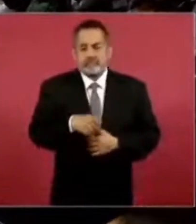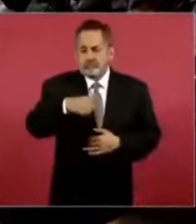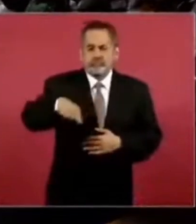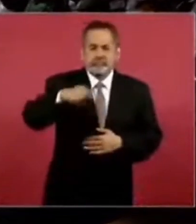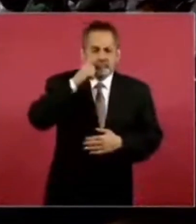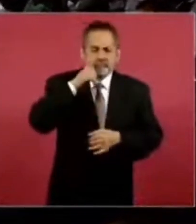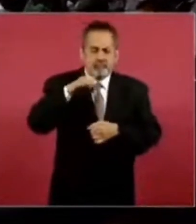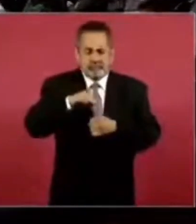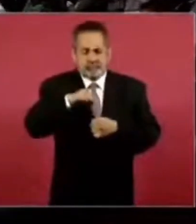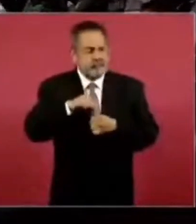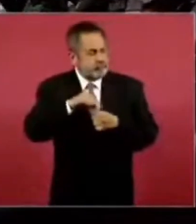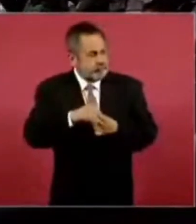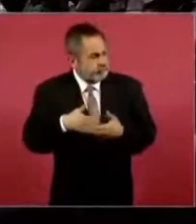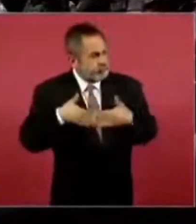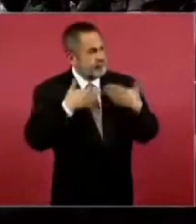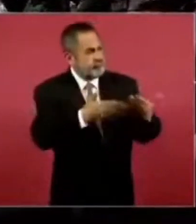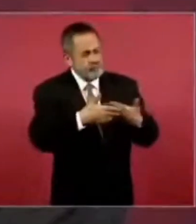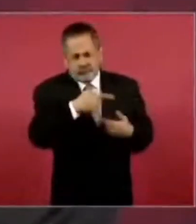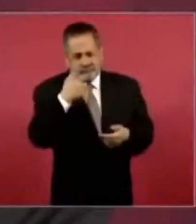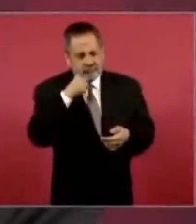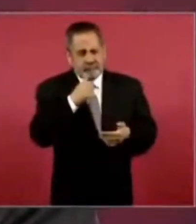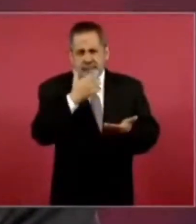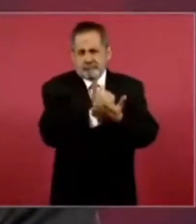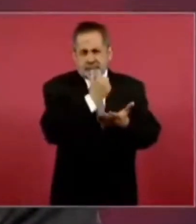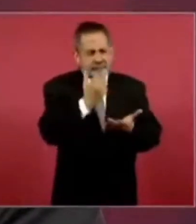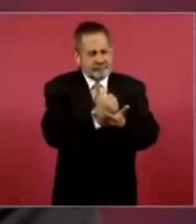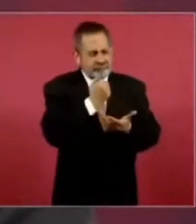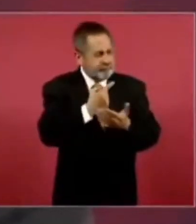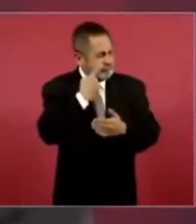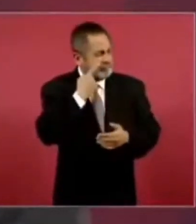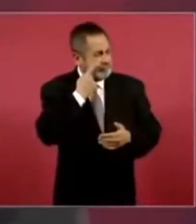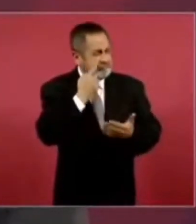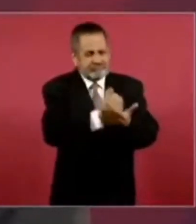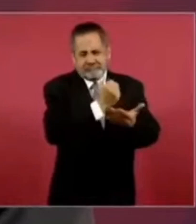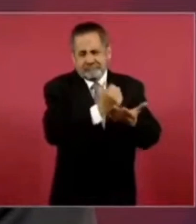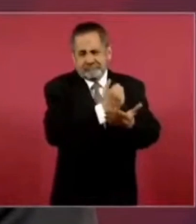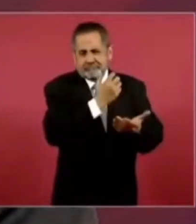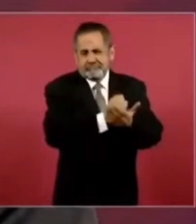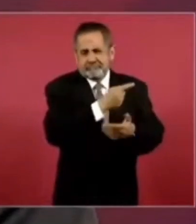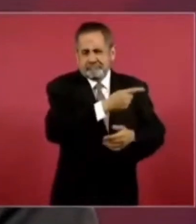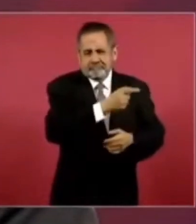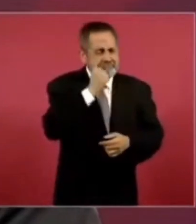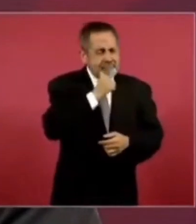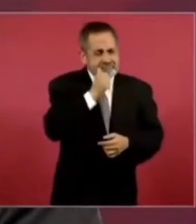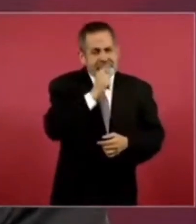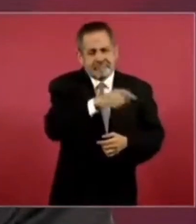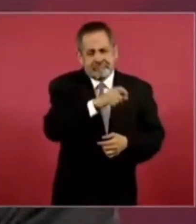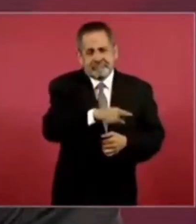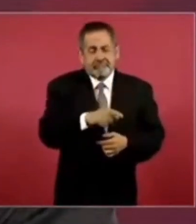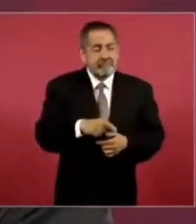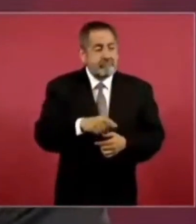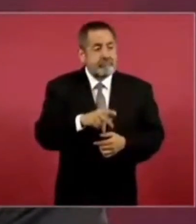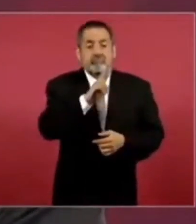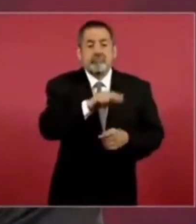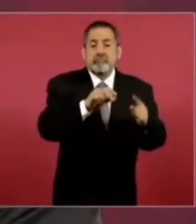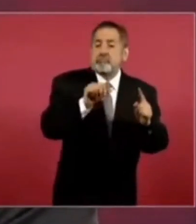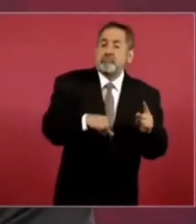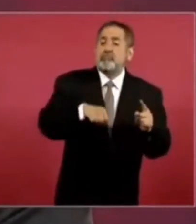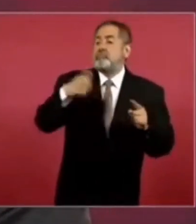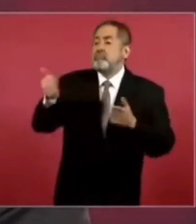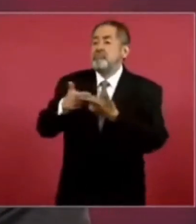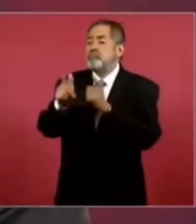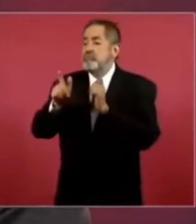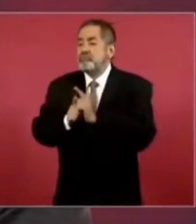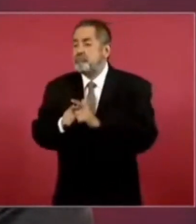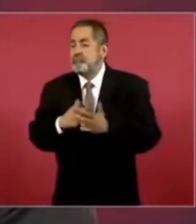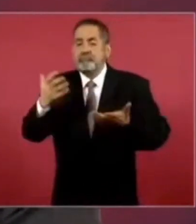a ese partido siempre ya les he platicado de que nunca se